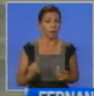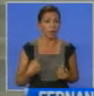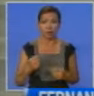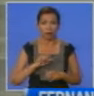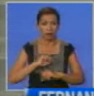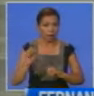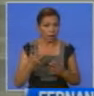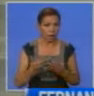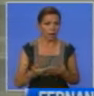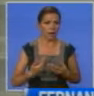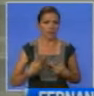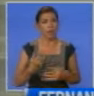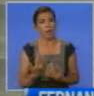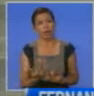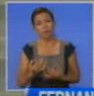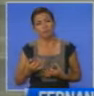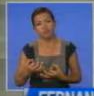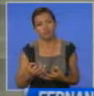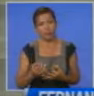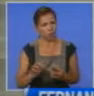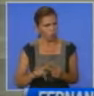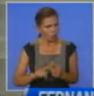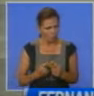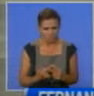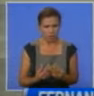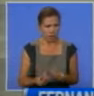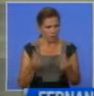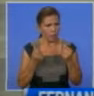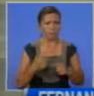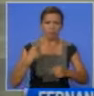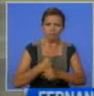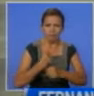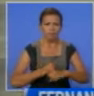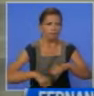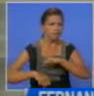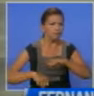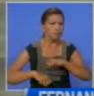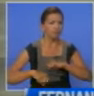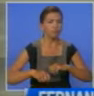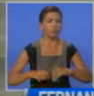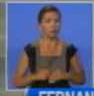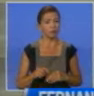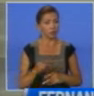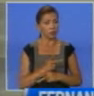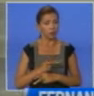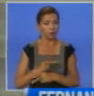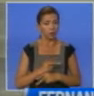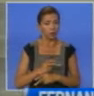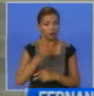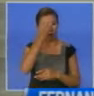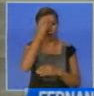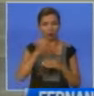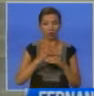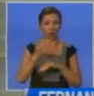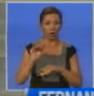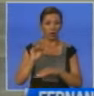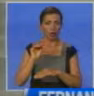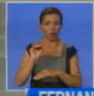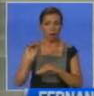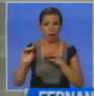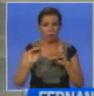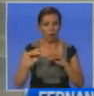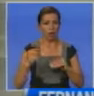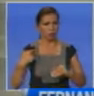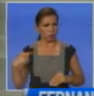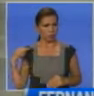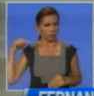Desde hoy mismo que ya arrancamos con esta participación en la conferencia convocada por el Consejo de Educación Superior, sabemos que para